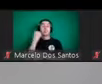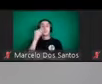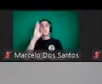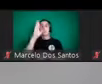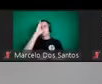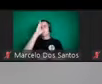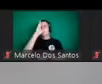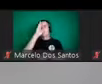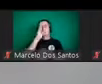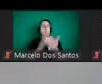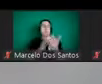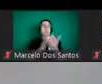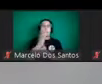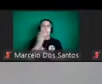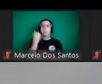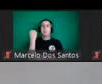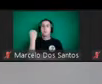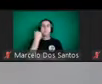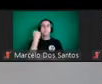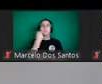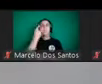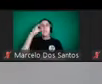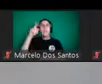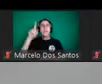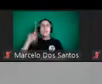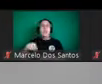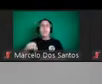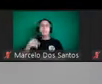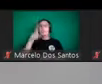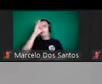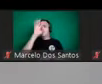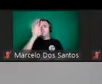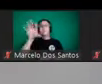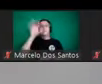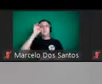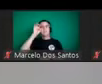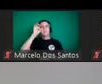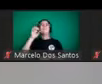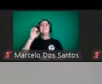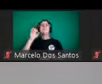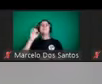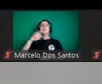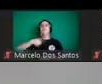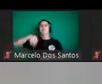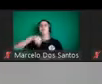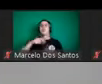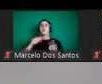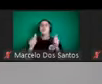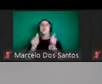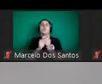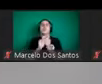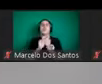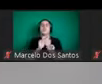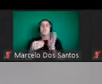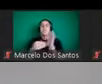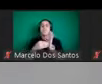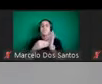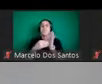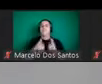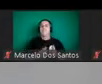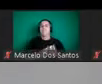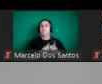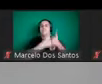aprender, reaprender, sobre todo construir juntas y juntos, ¿verdad? Esto que tiene que ver con las muchas deudas que tenemos todavía